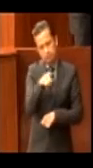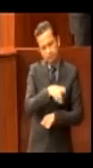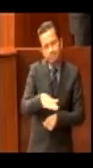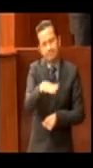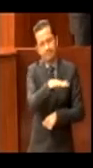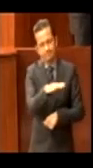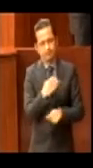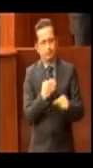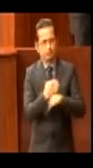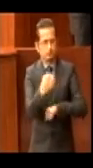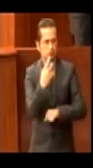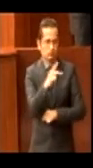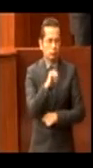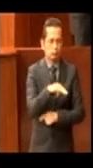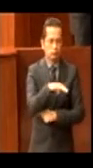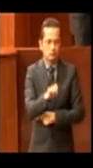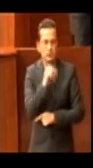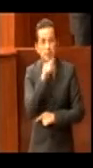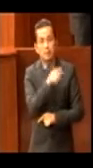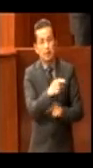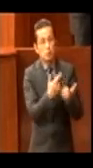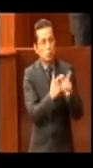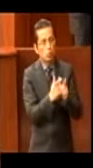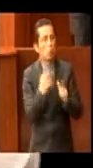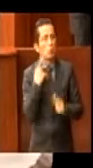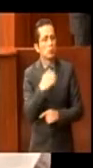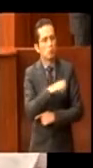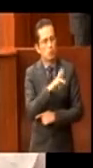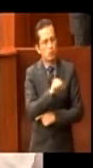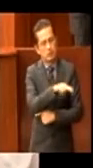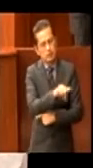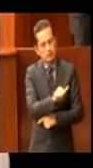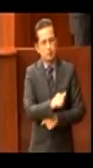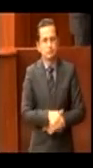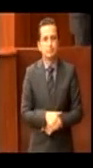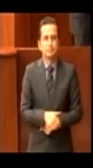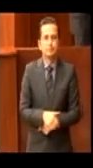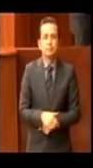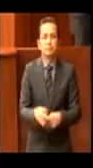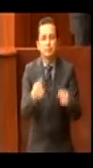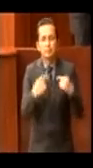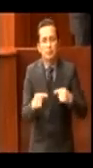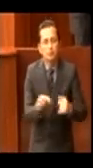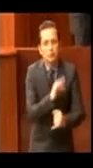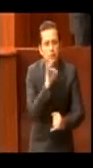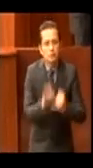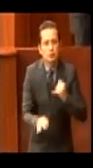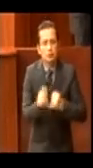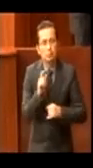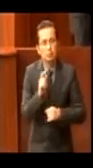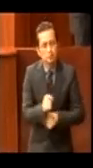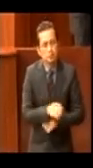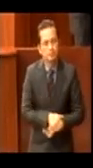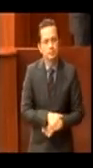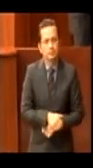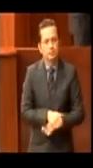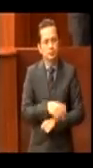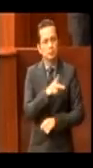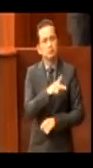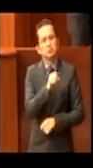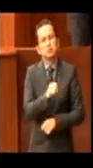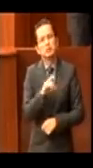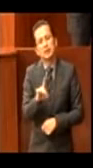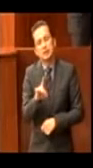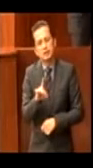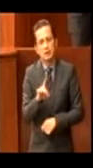locales y el partido morena un pueblo finalmente me refiero al procedimiento 109 en el